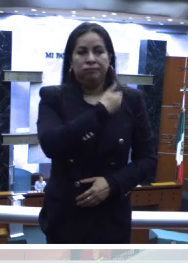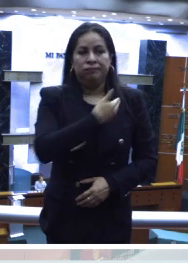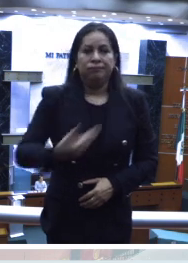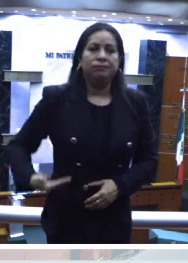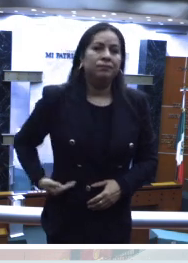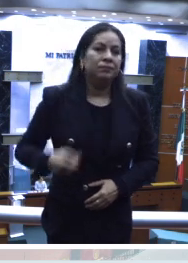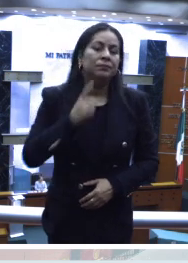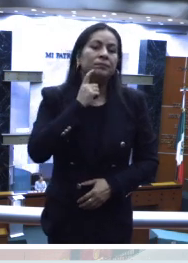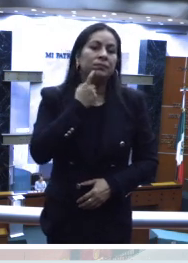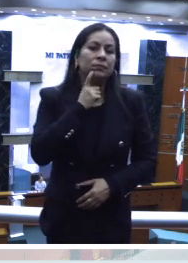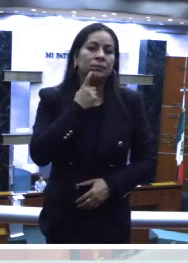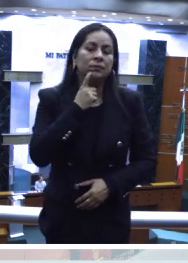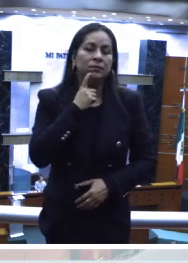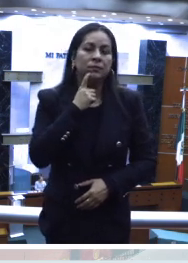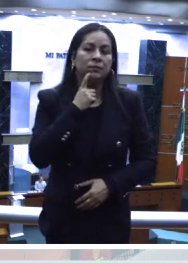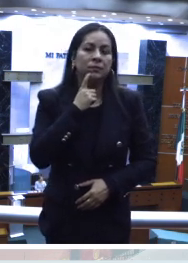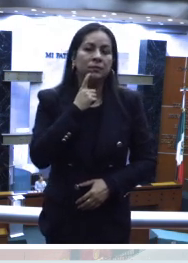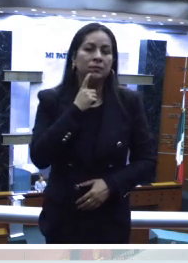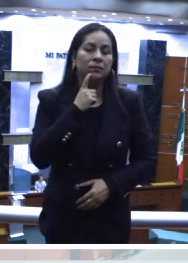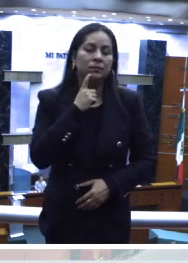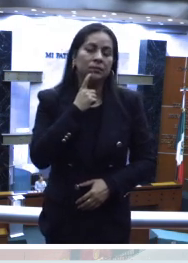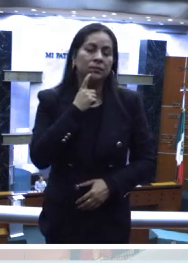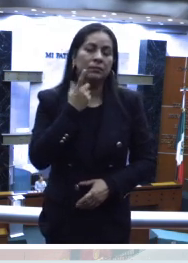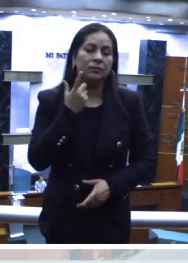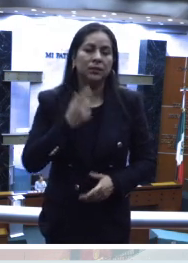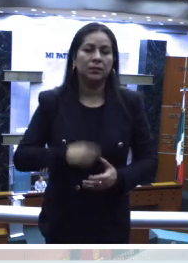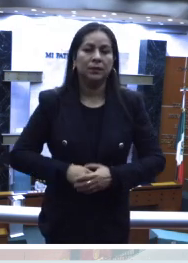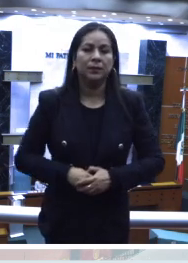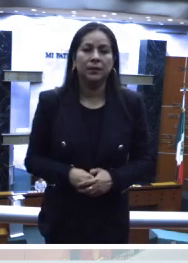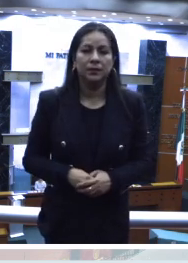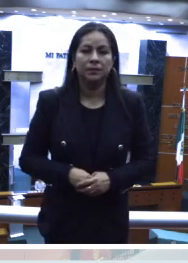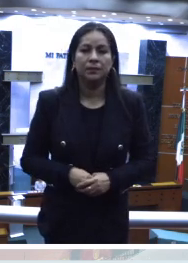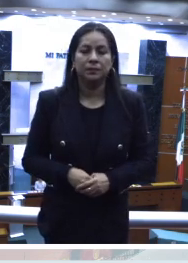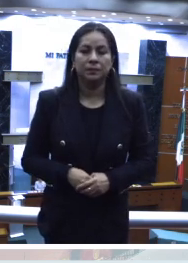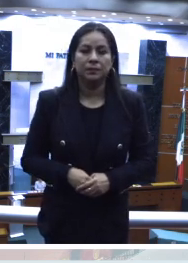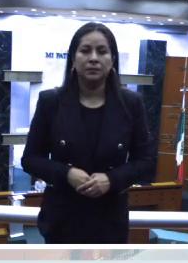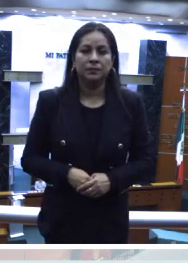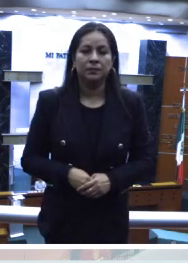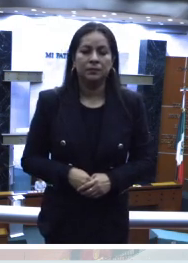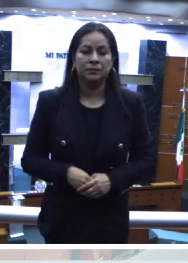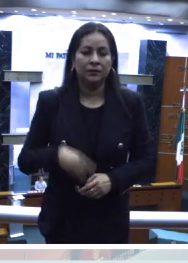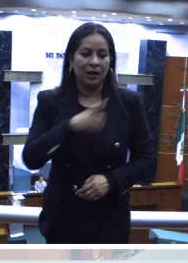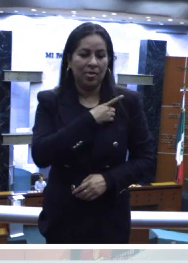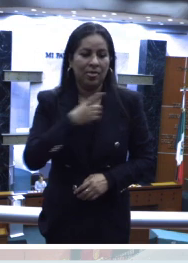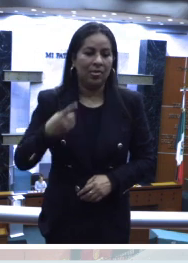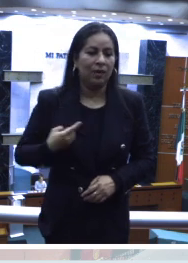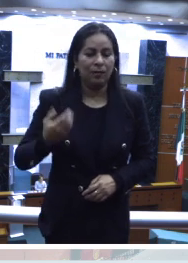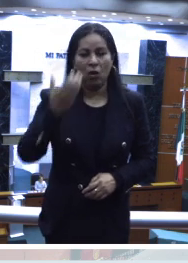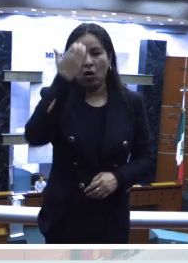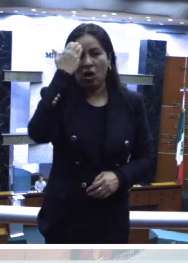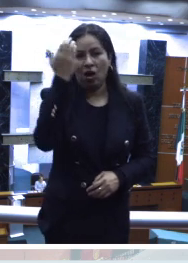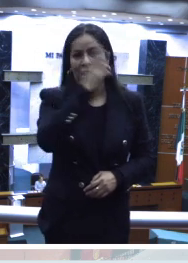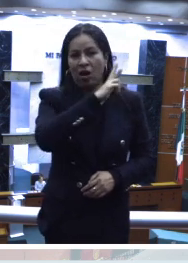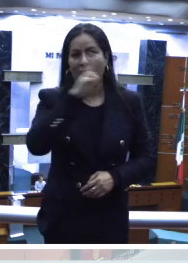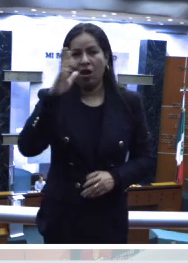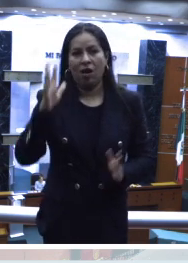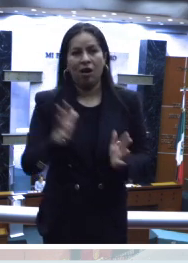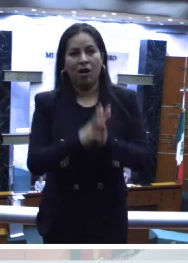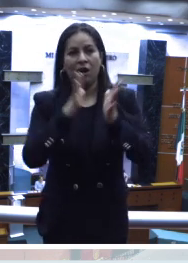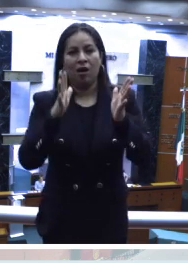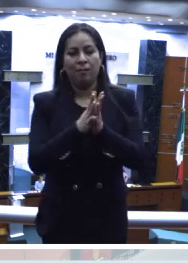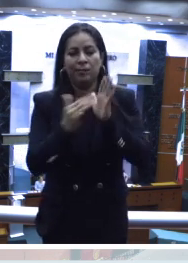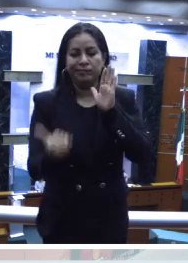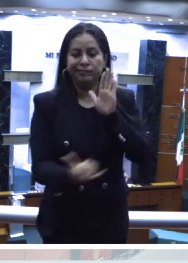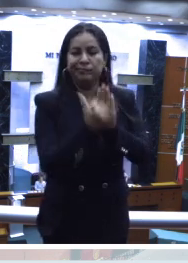república el licenciado Andrés Manuel López Obrador conocer su intervención en la